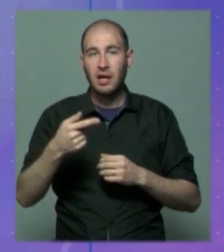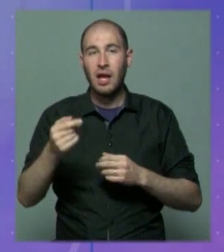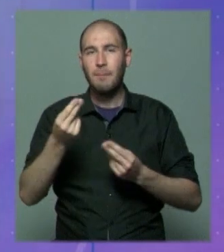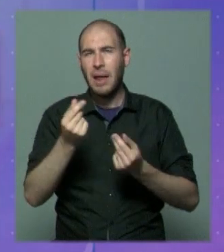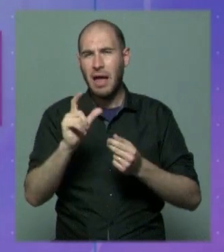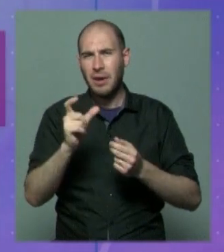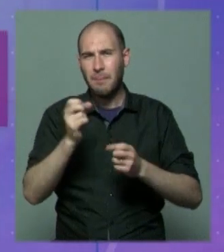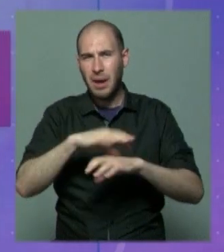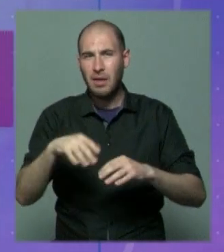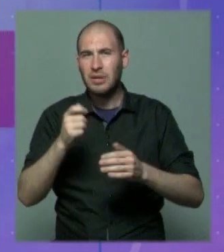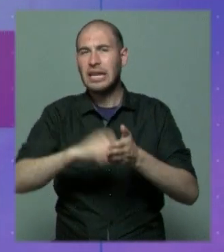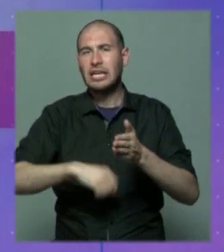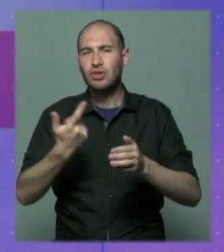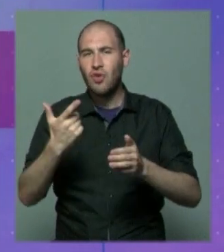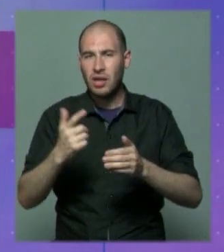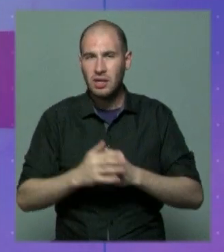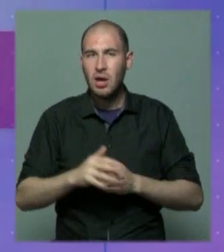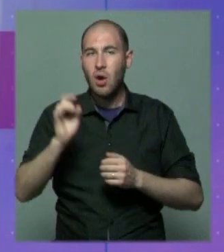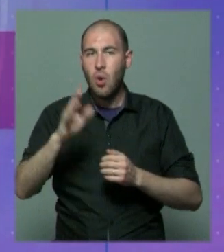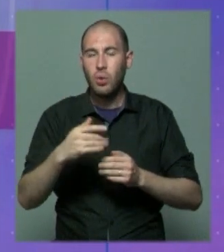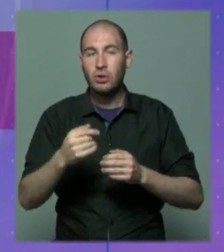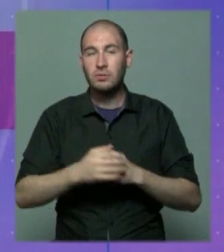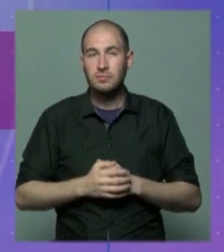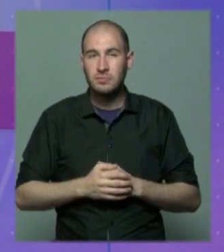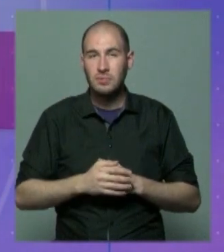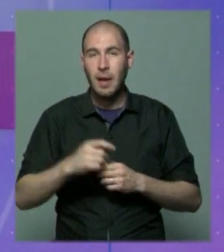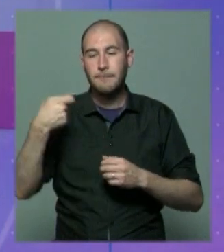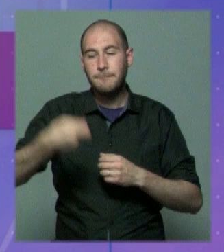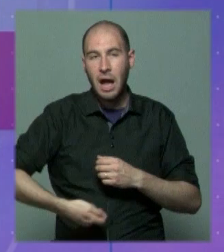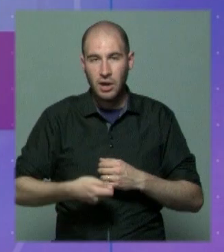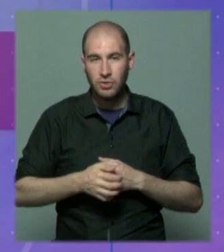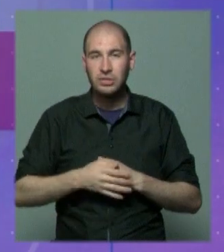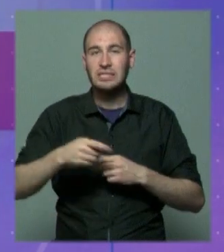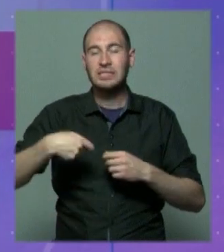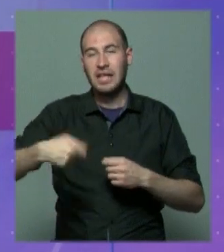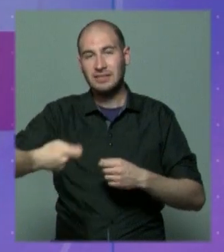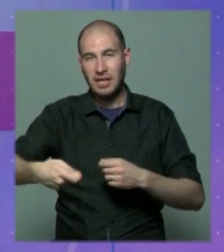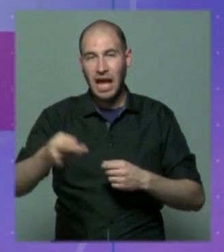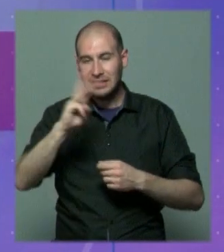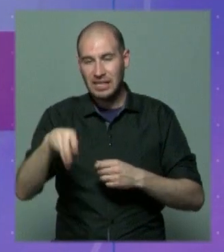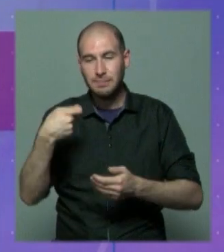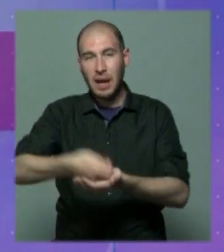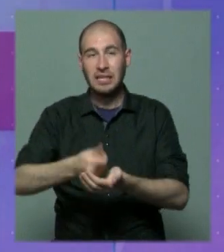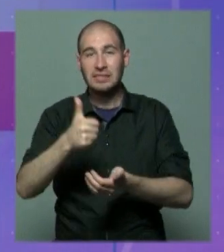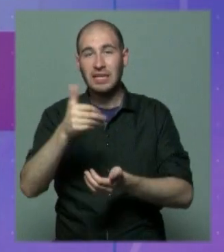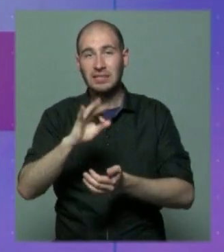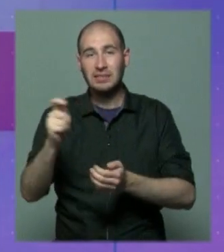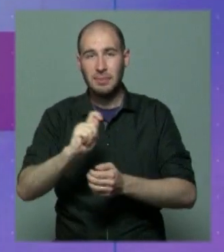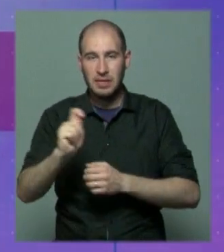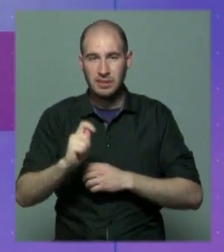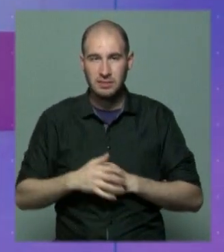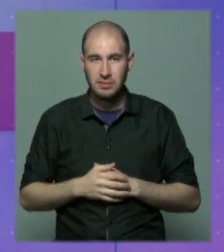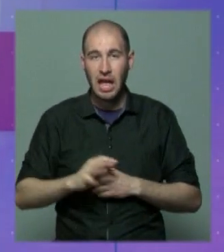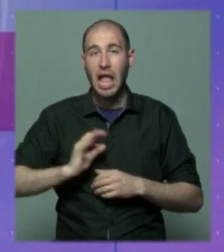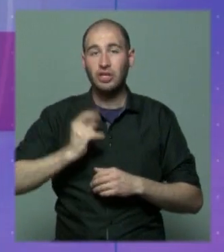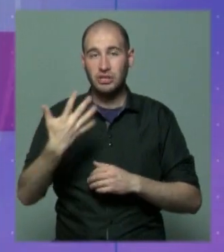utilizado, ¿no? Que estuvo no registrado, solamente se le reconocen de aportes a la seguridad social 60 meses, claro,